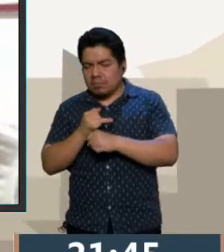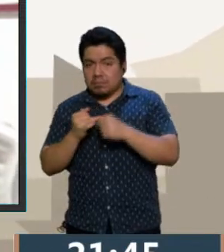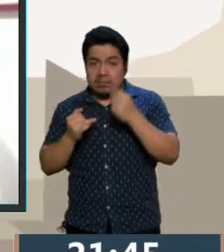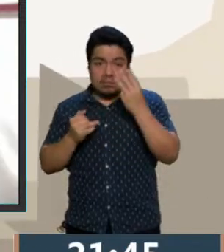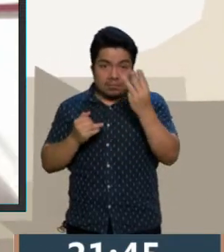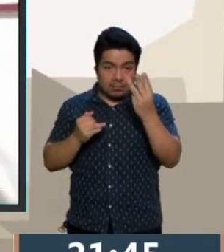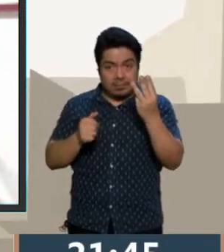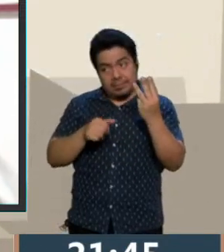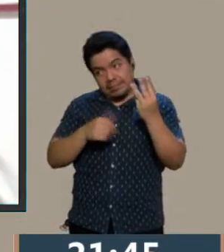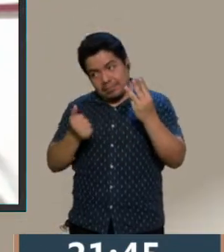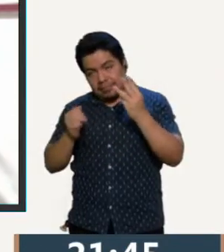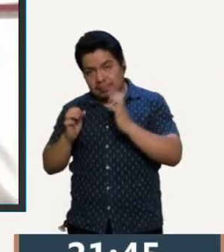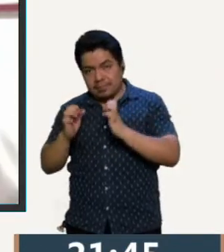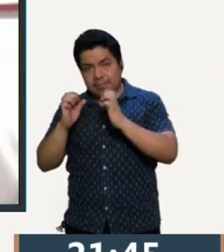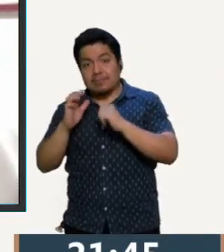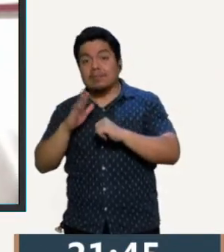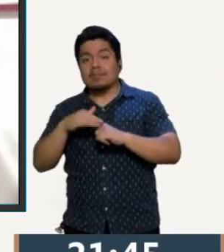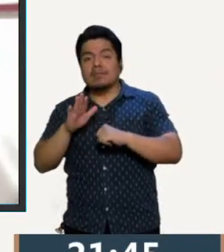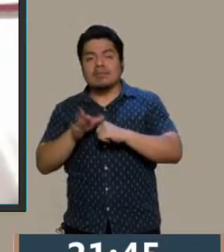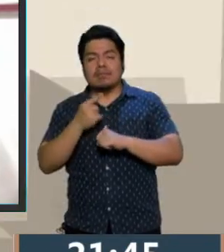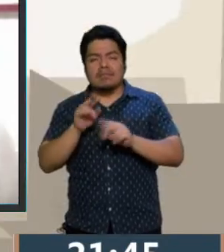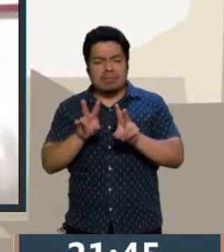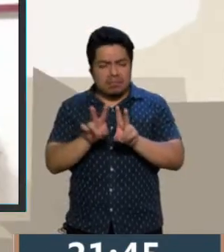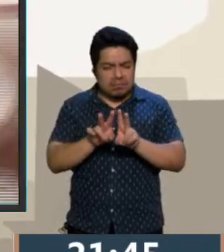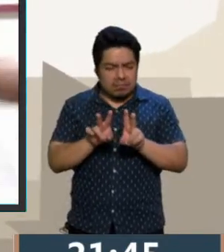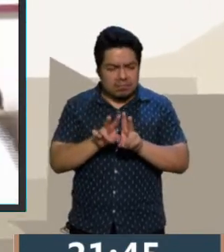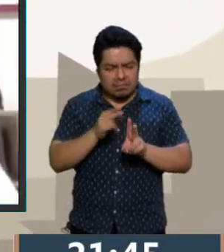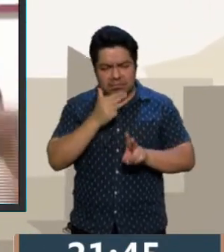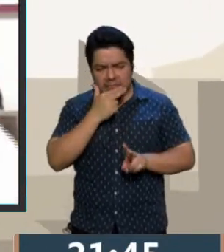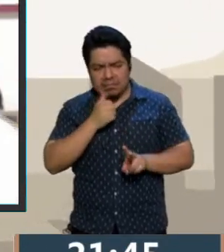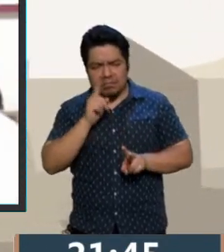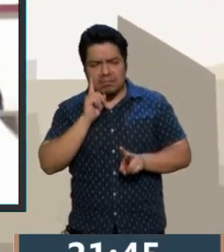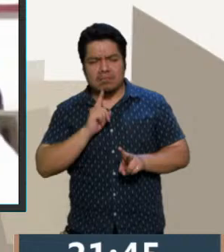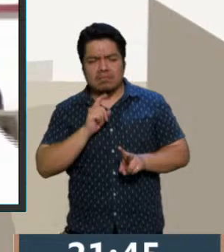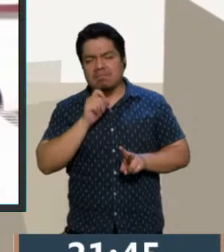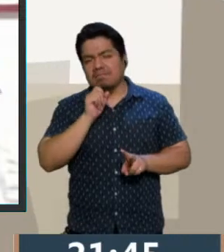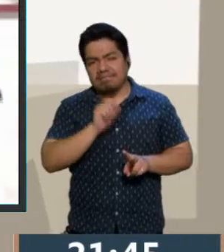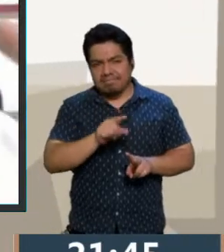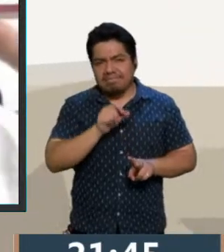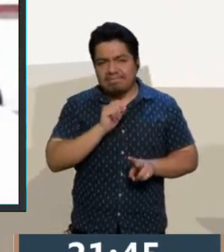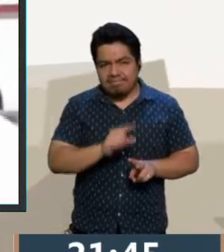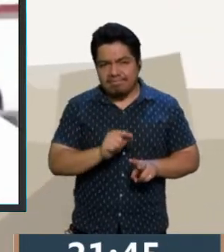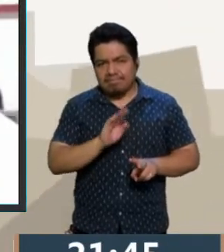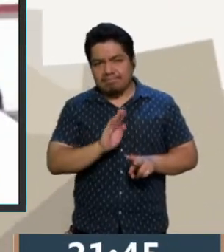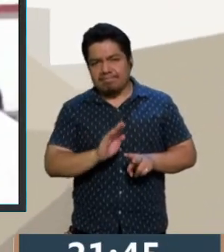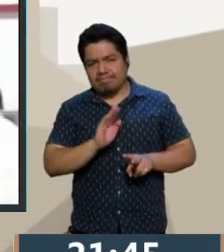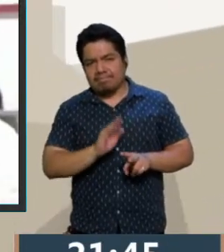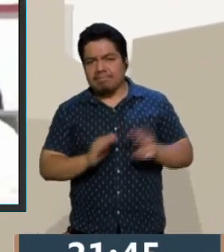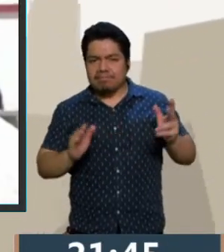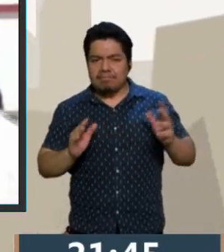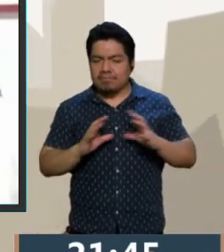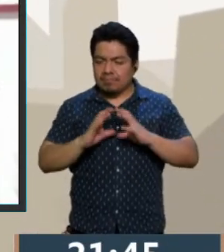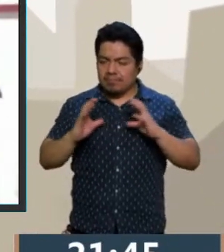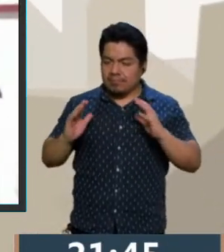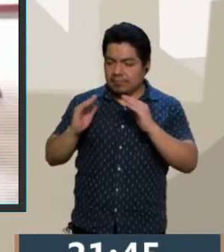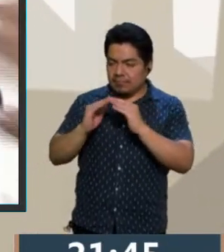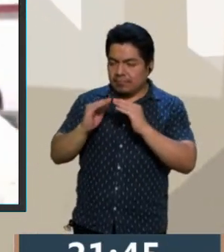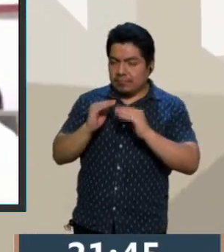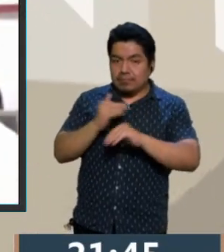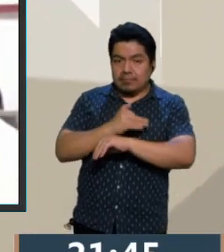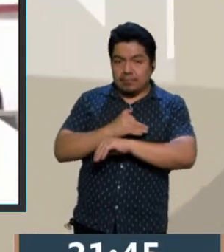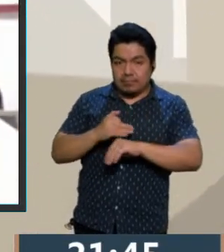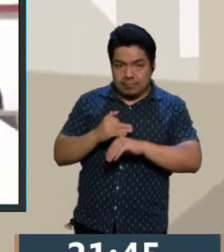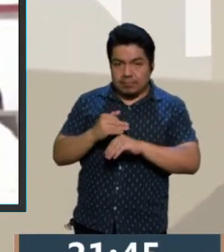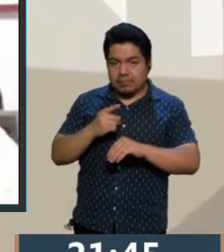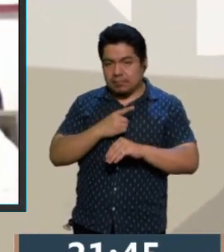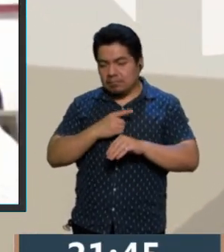predios más, donde los vecinos han señalado que se presenta el mismo caso, es decir, casas unifamiliares que tienen un uso